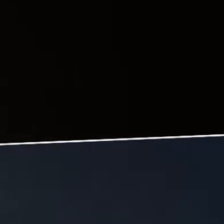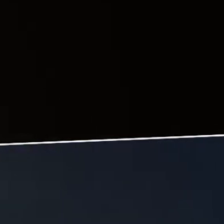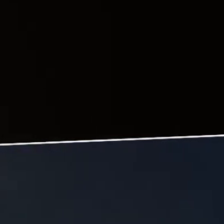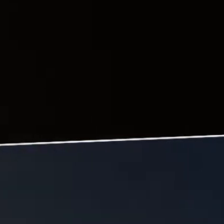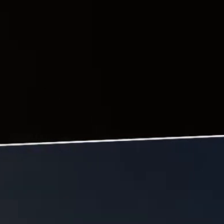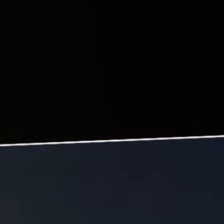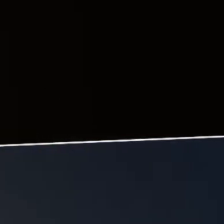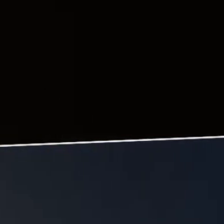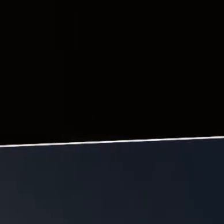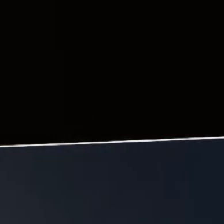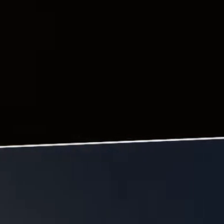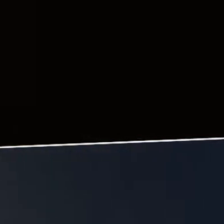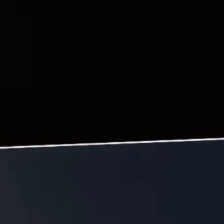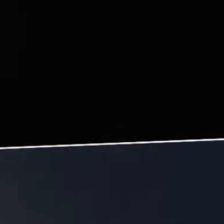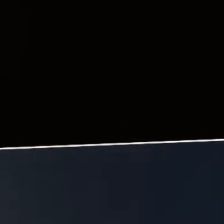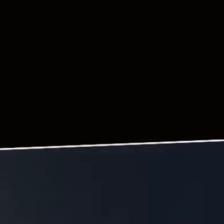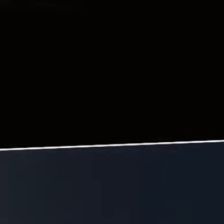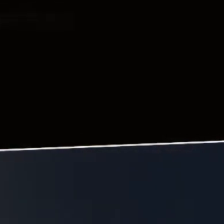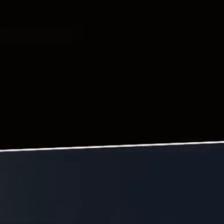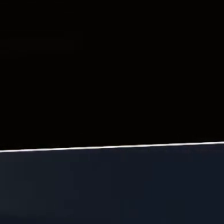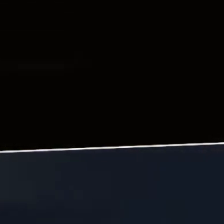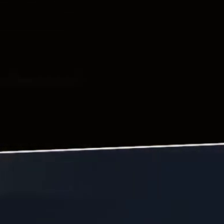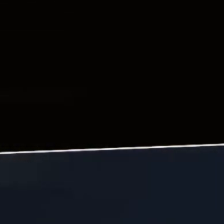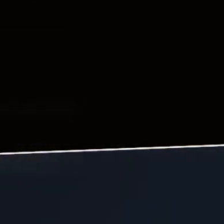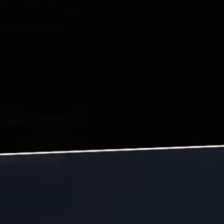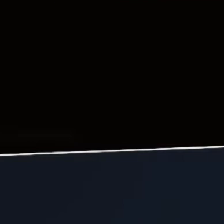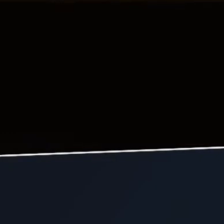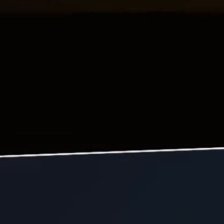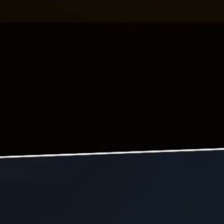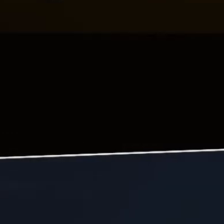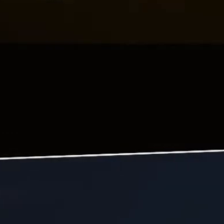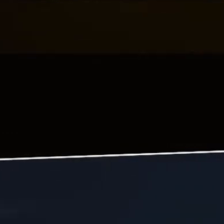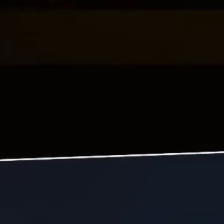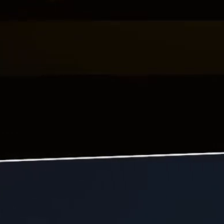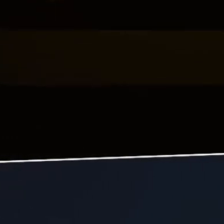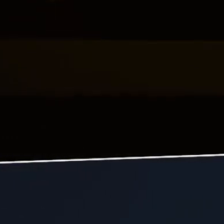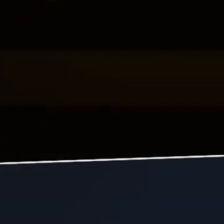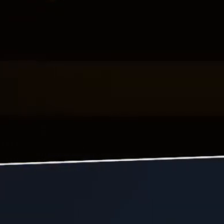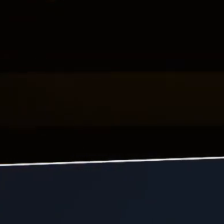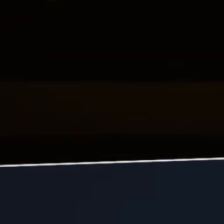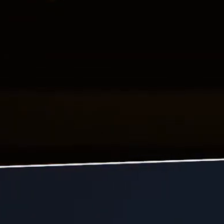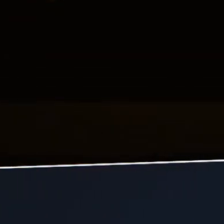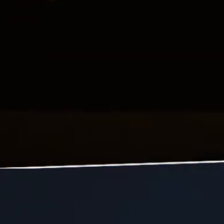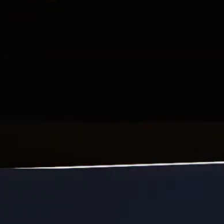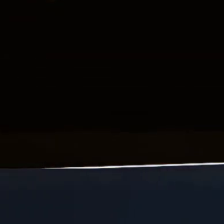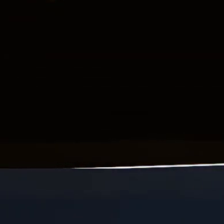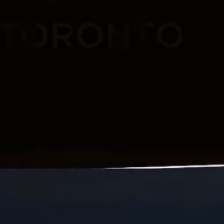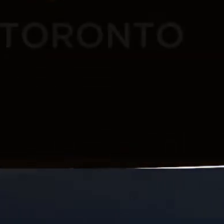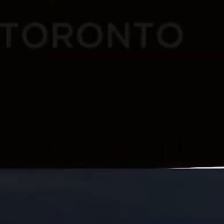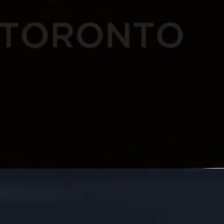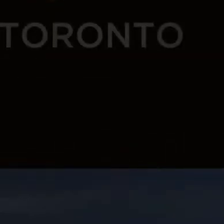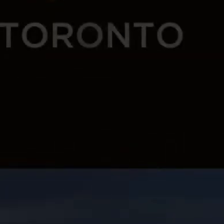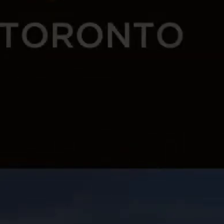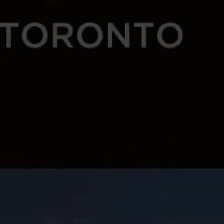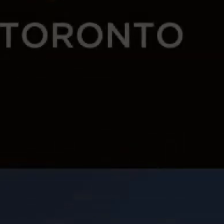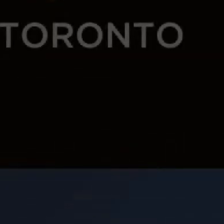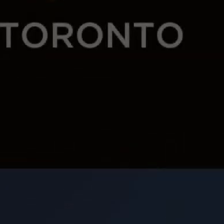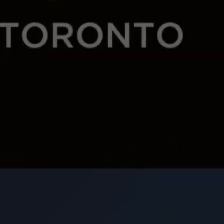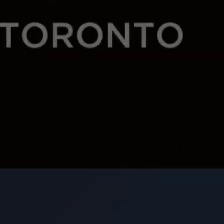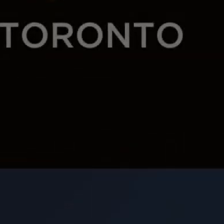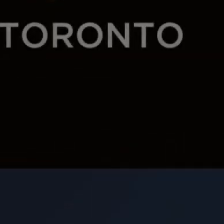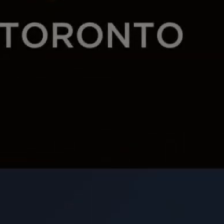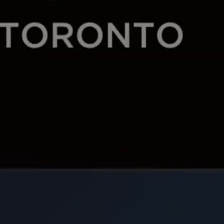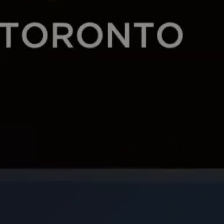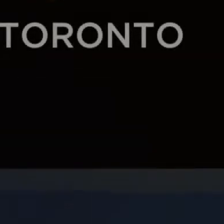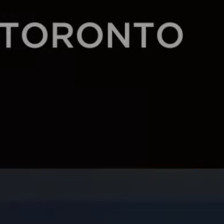cabo cientos de capacitaciones para funcionarios judiciales, policiales y penitenciarios en América Latina, lo mismo que para organizaciones